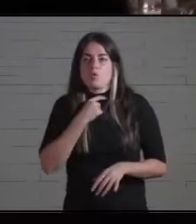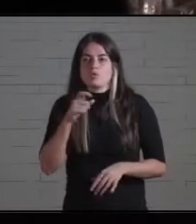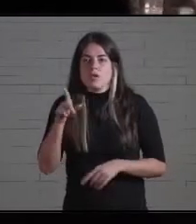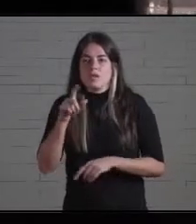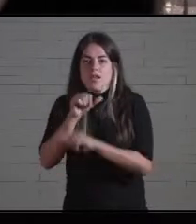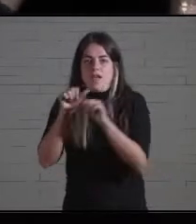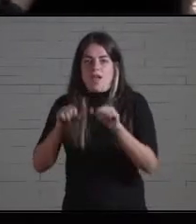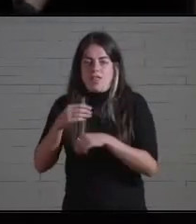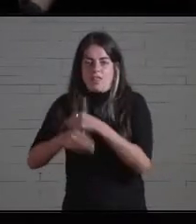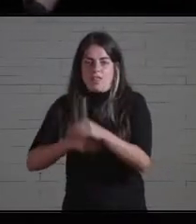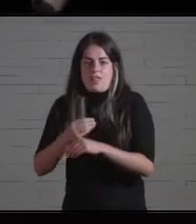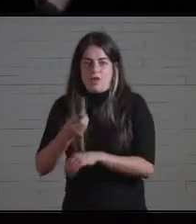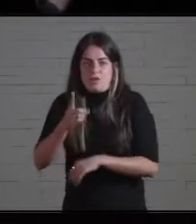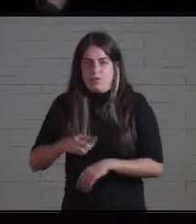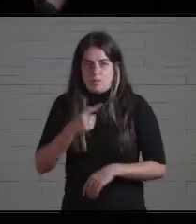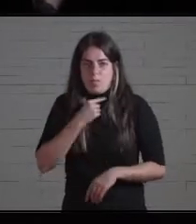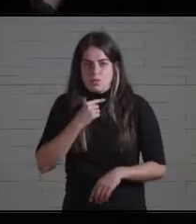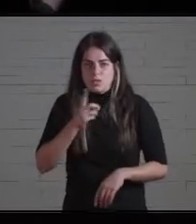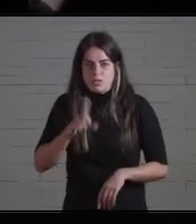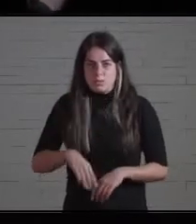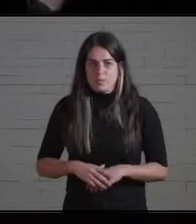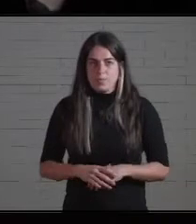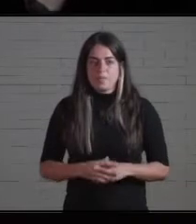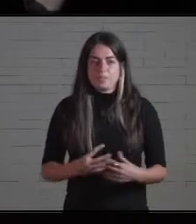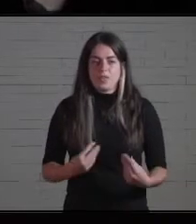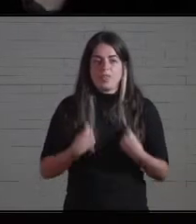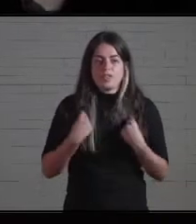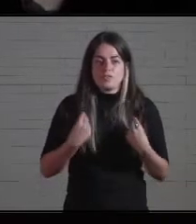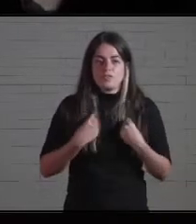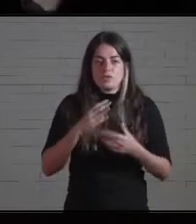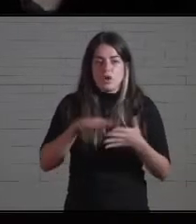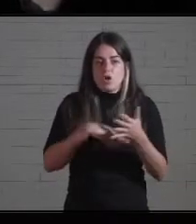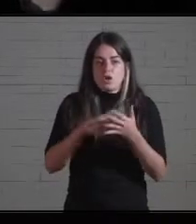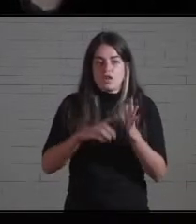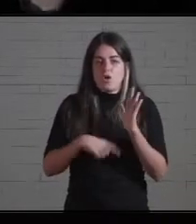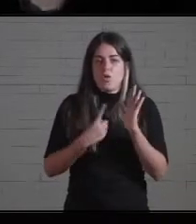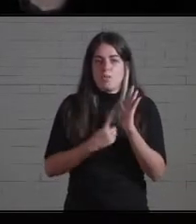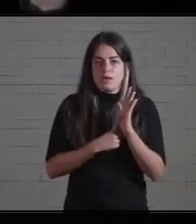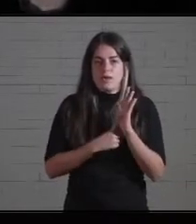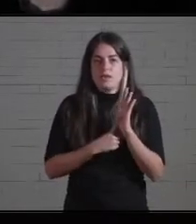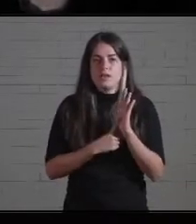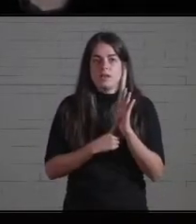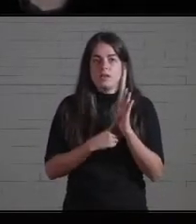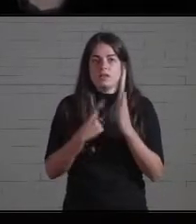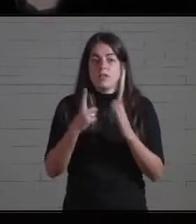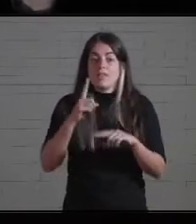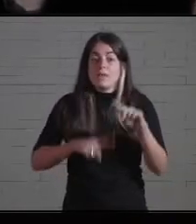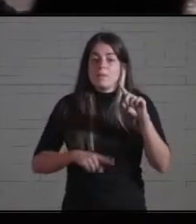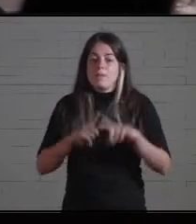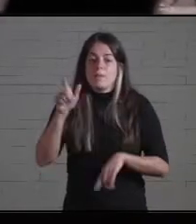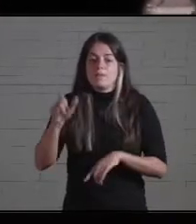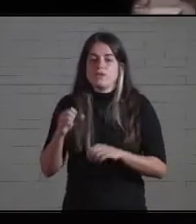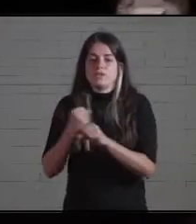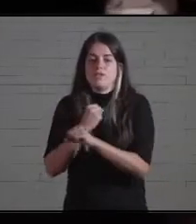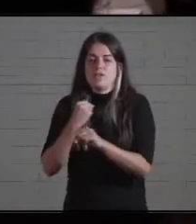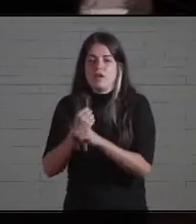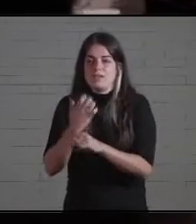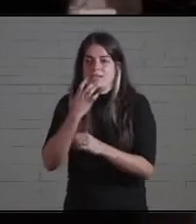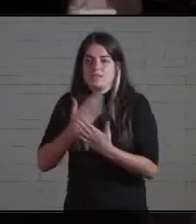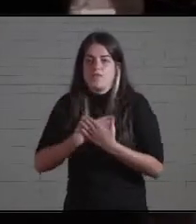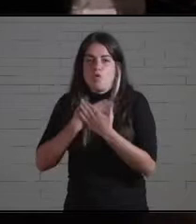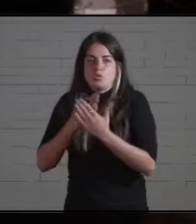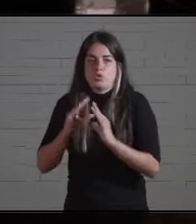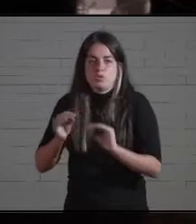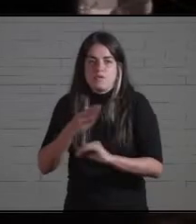claro. El disfrute a jornada completa debe ser a voluntad de la persona trabajadora y que